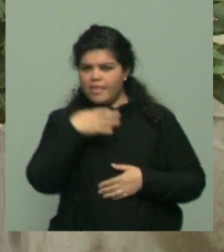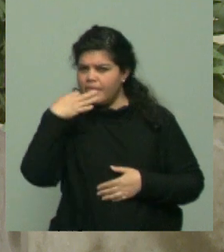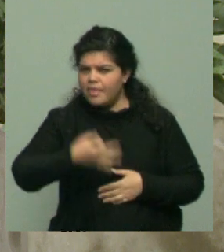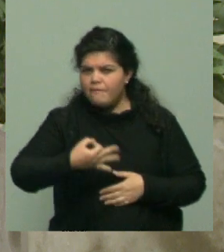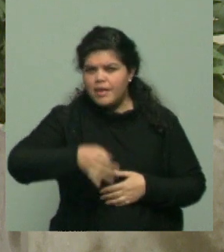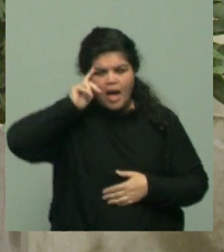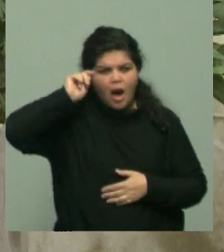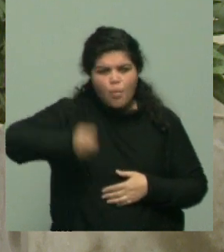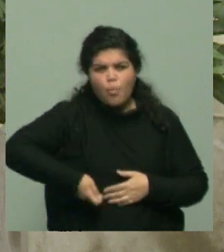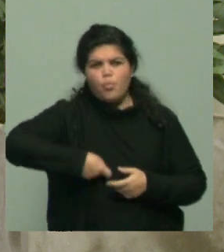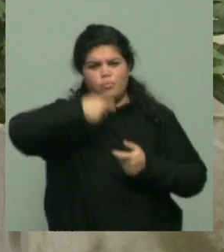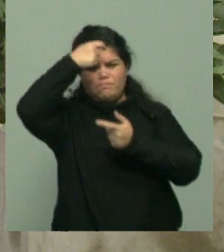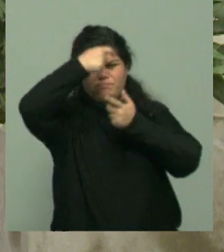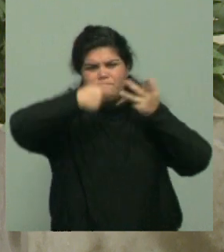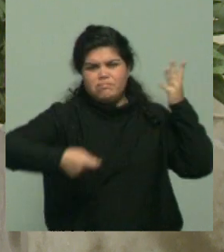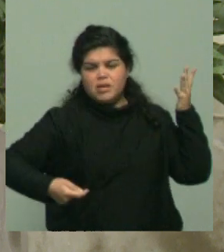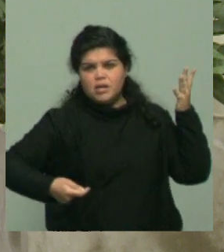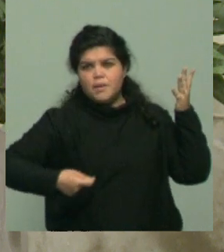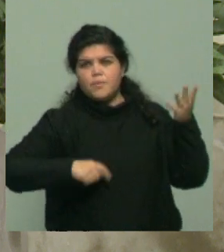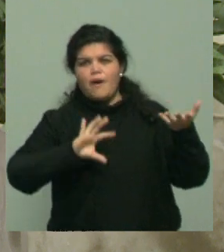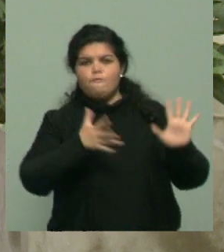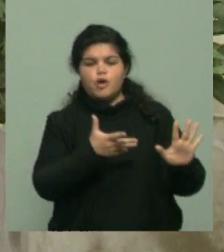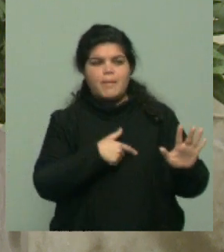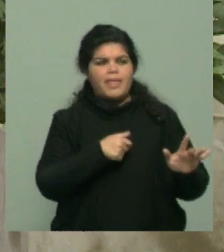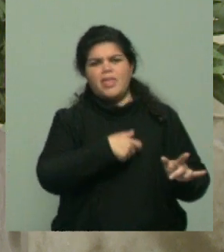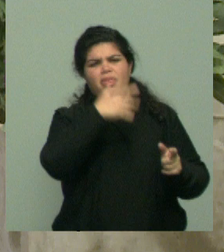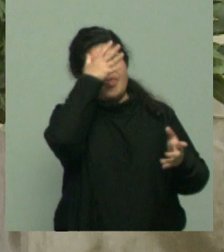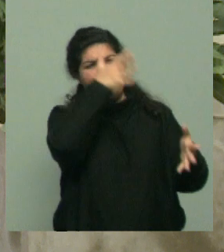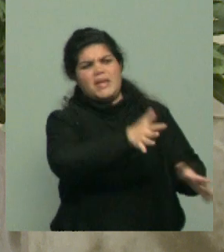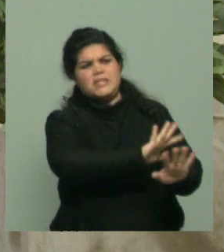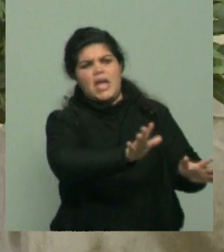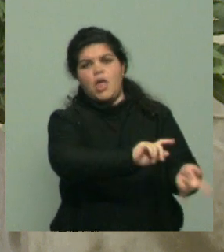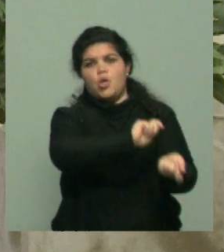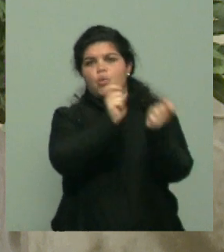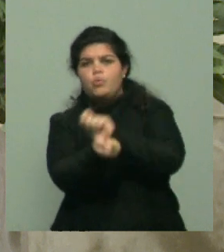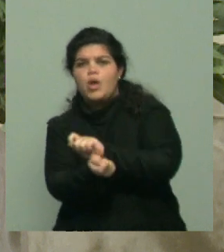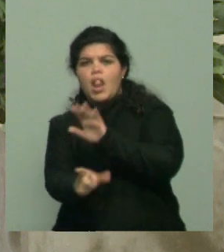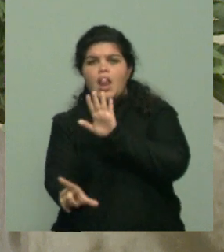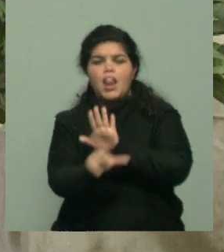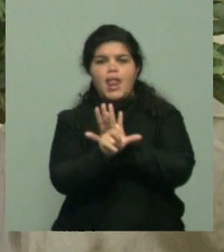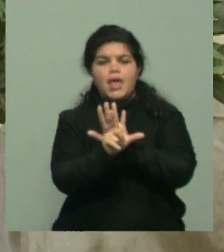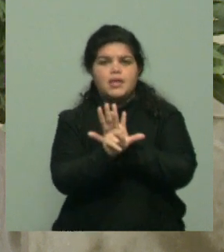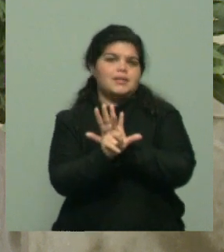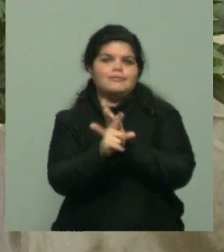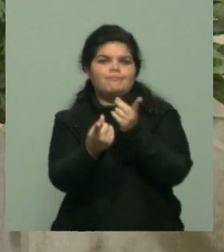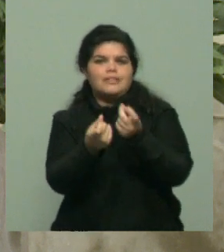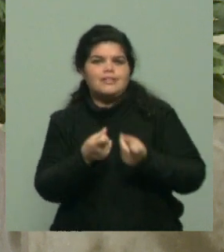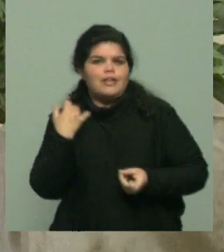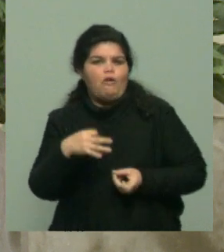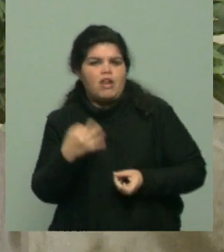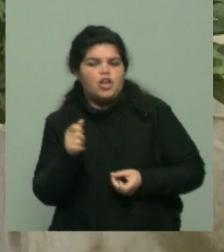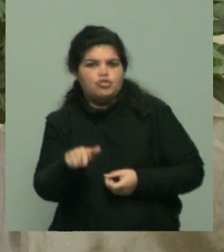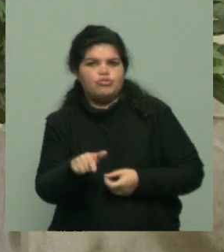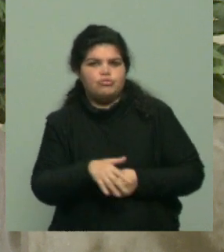discurso que se quería instalar para justificar esta reforma que ellos querían implementar? Mira, yo